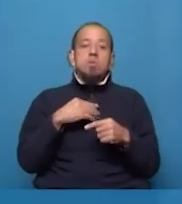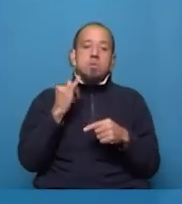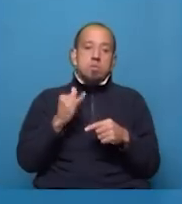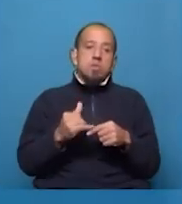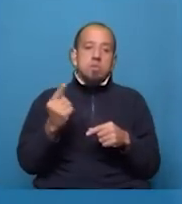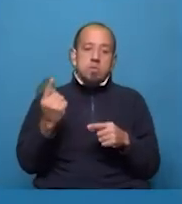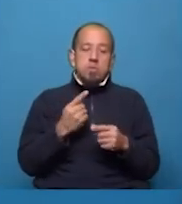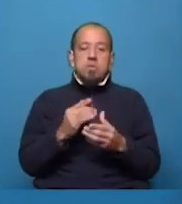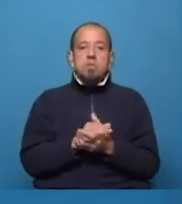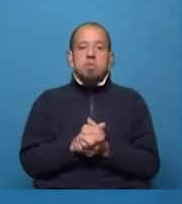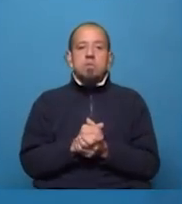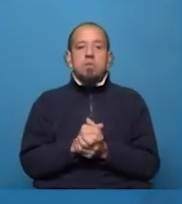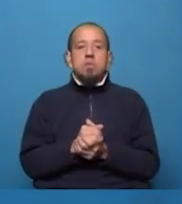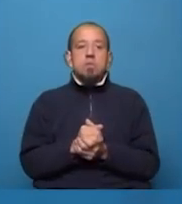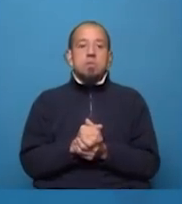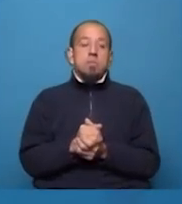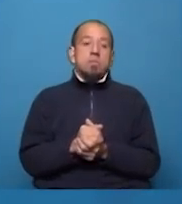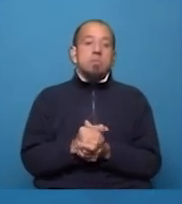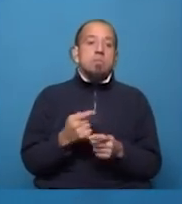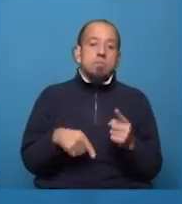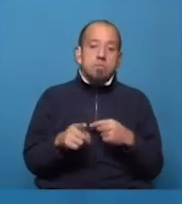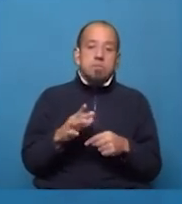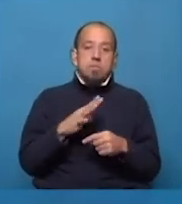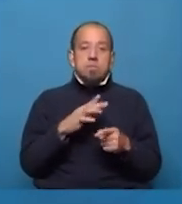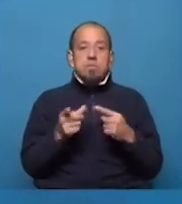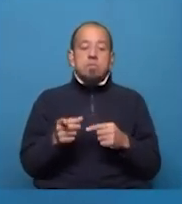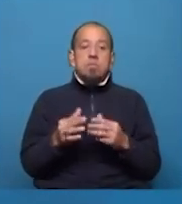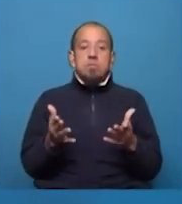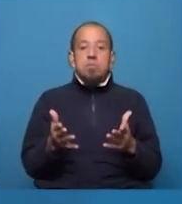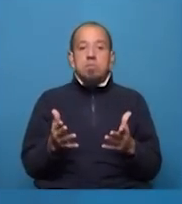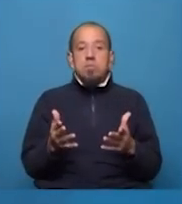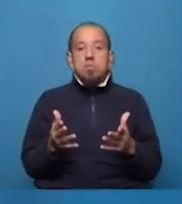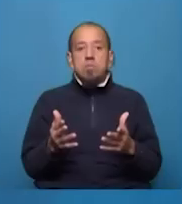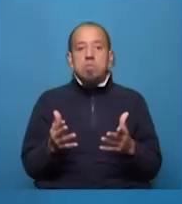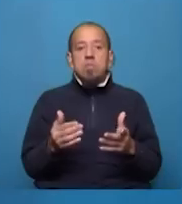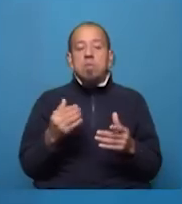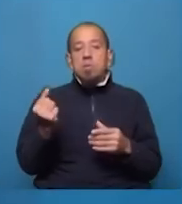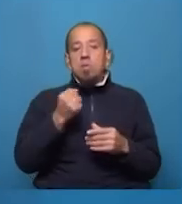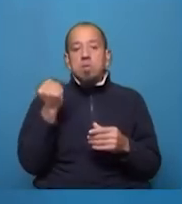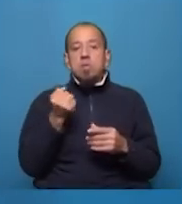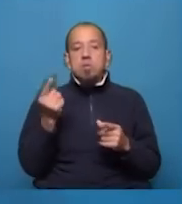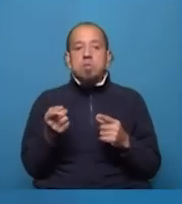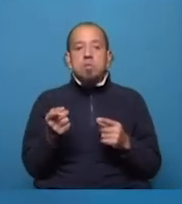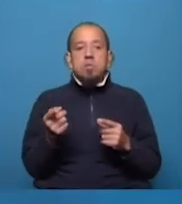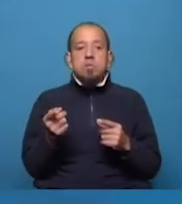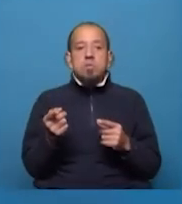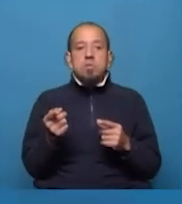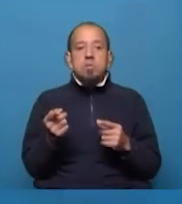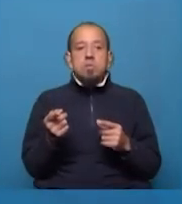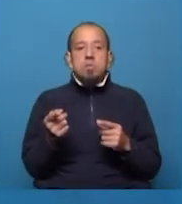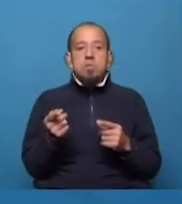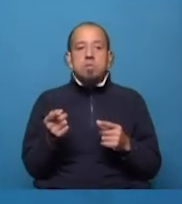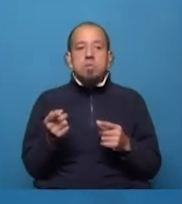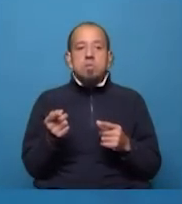lavadores de los lindos y si a la vez cuando tenés casos como este grandes y van a decir una expresión inadecuada